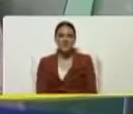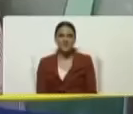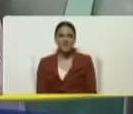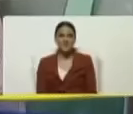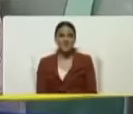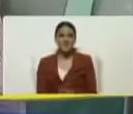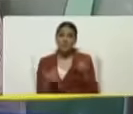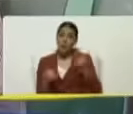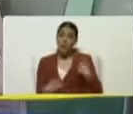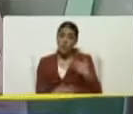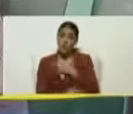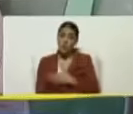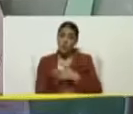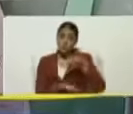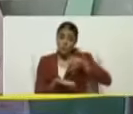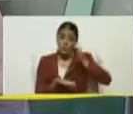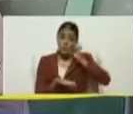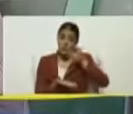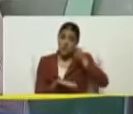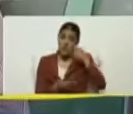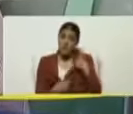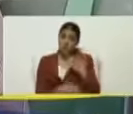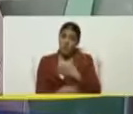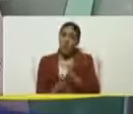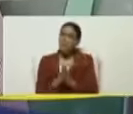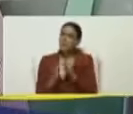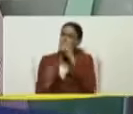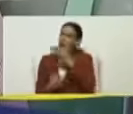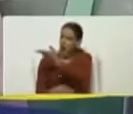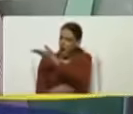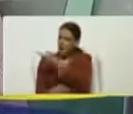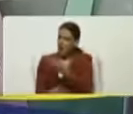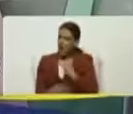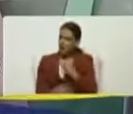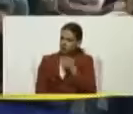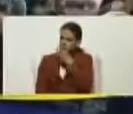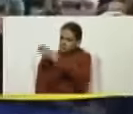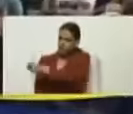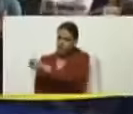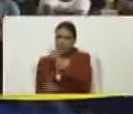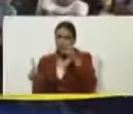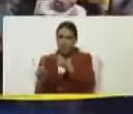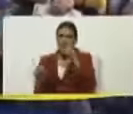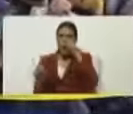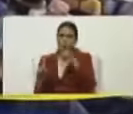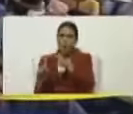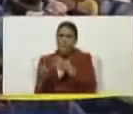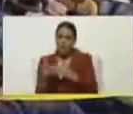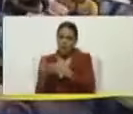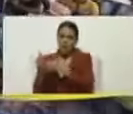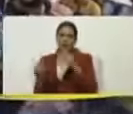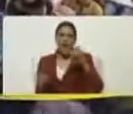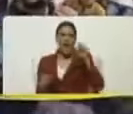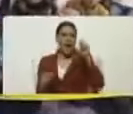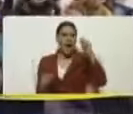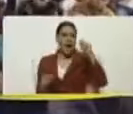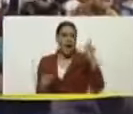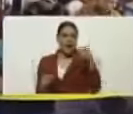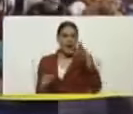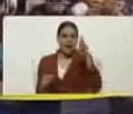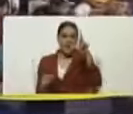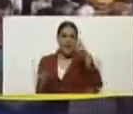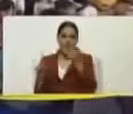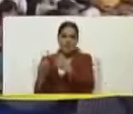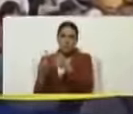Mientras me tomo el café, Ángel puede hacer una introducción, ¿verdad? Tiene la palabra Ángel Prado.